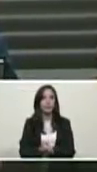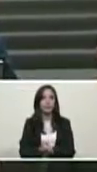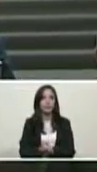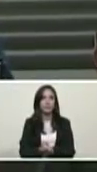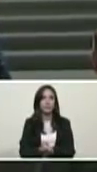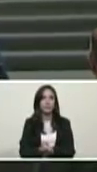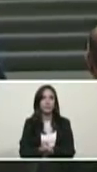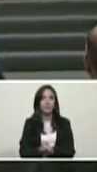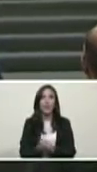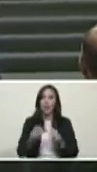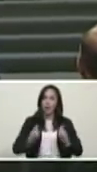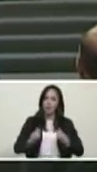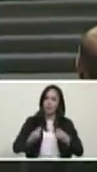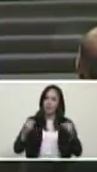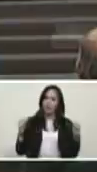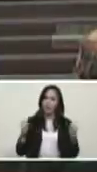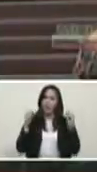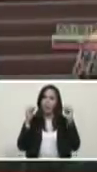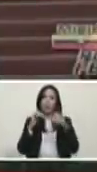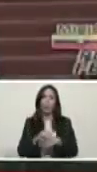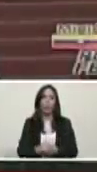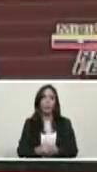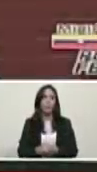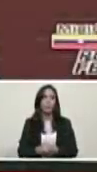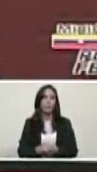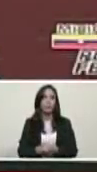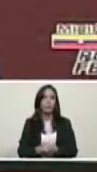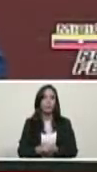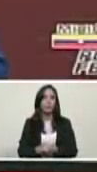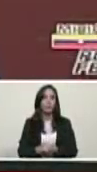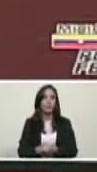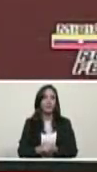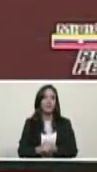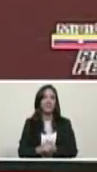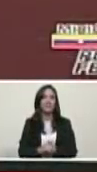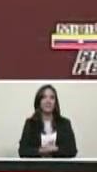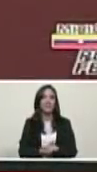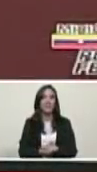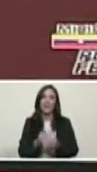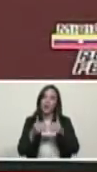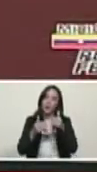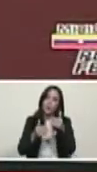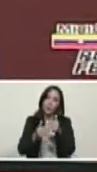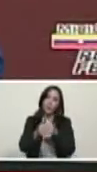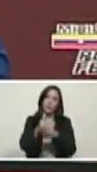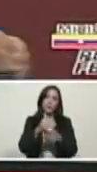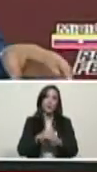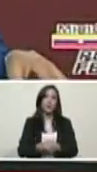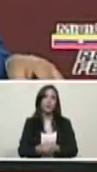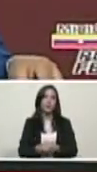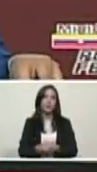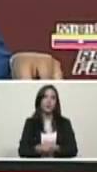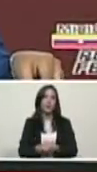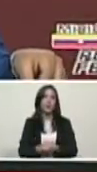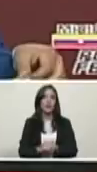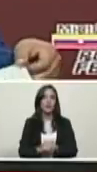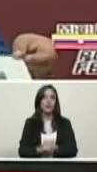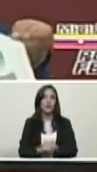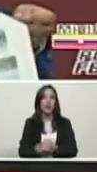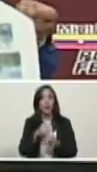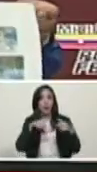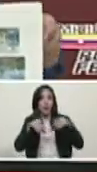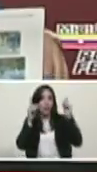desde el vivir viviendo avanzar hacia las ciudades de vivir viviendo aquí definimos